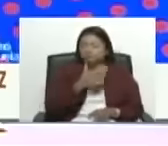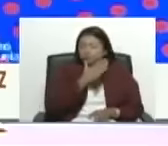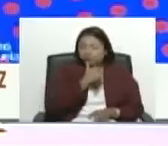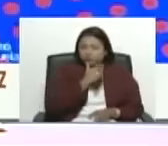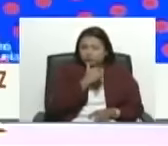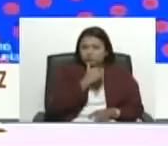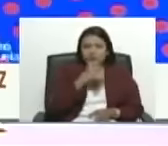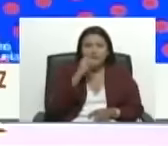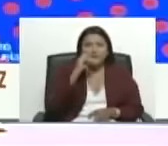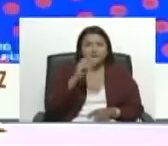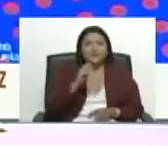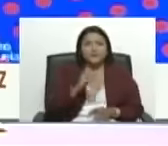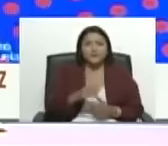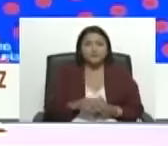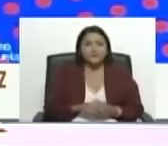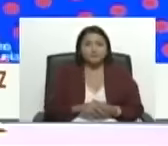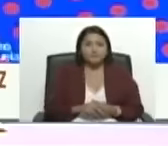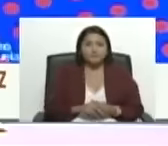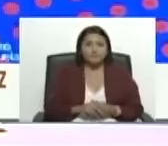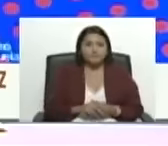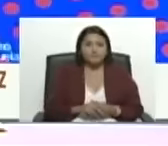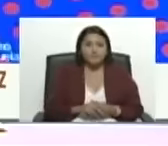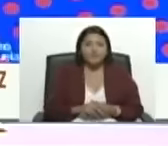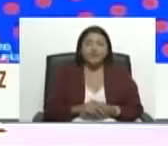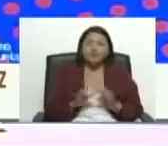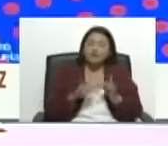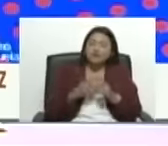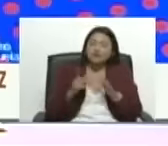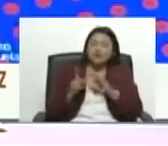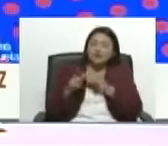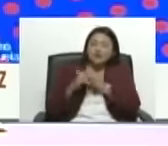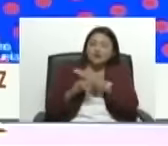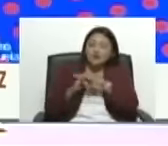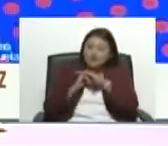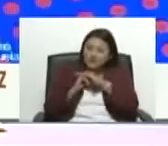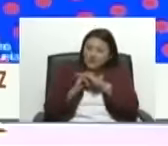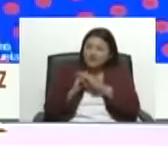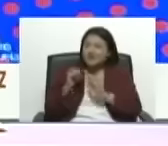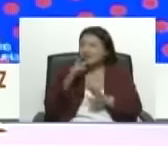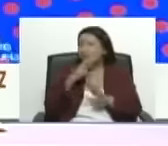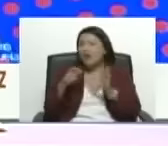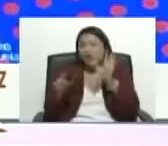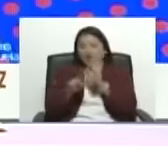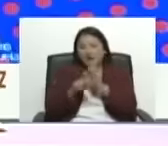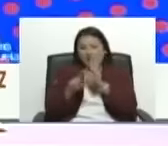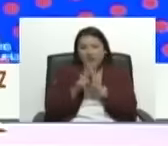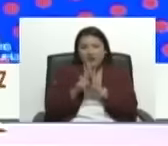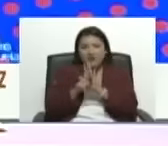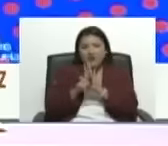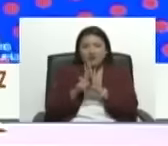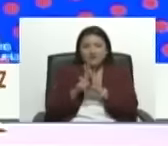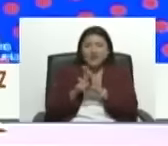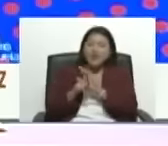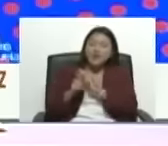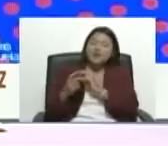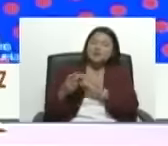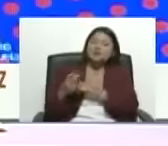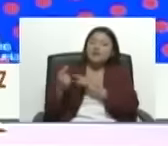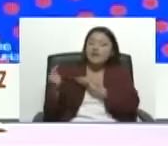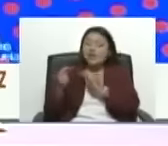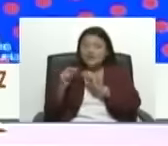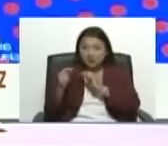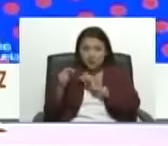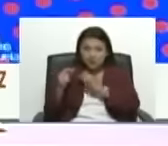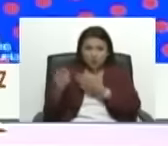manera. Así que la ilegalidad de Guyana ha sido, durante las negociaciones en el Acuerdo de